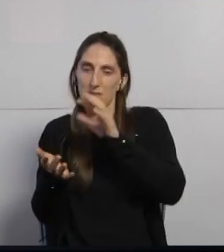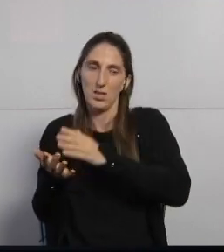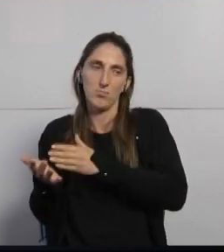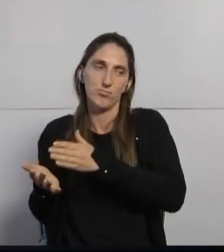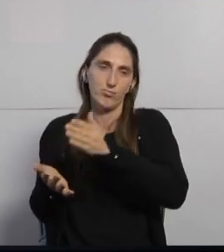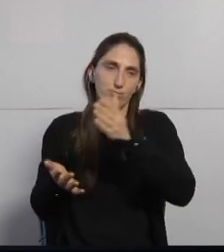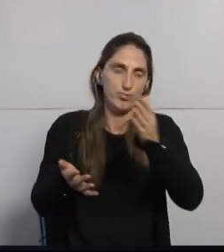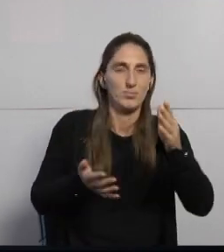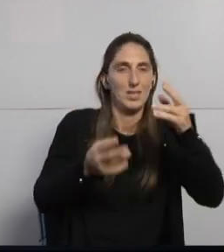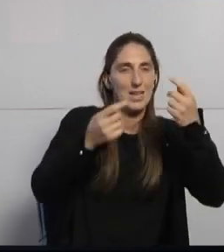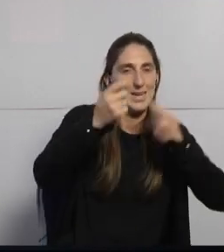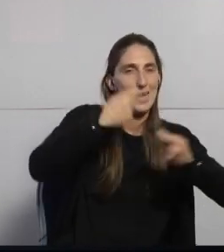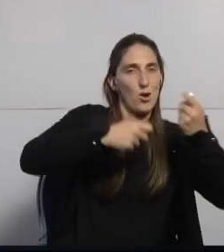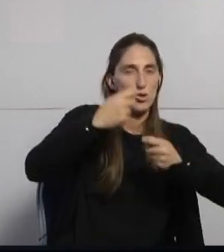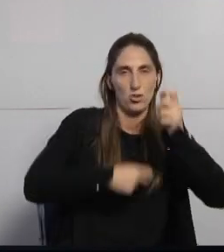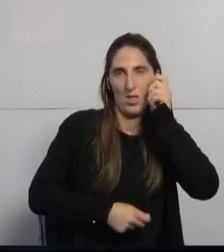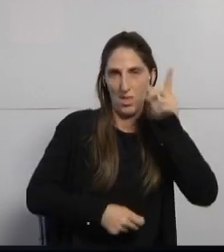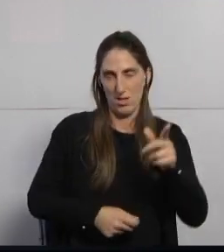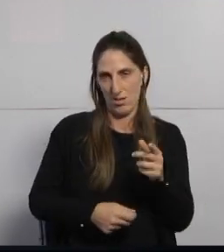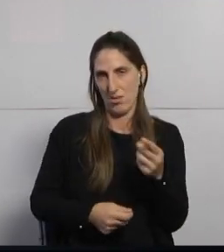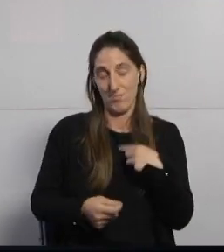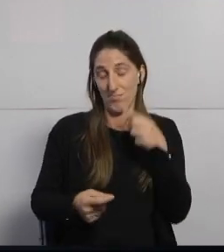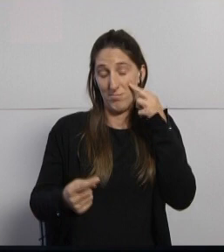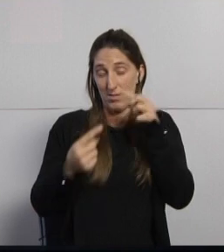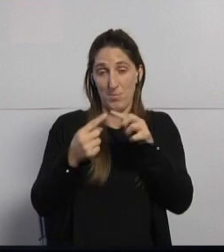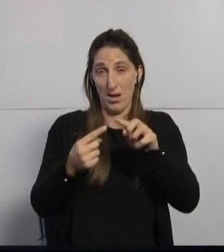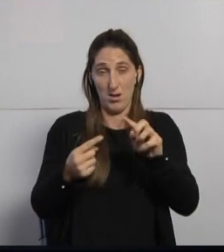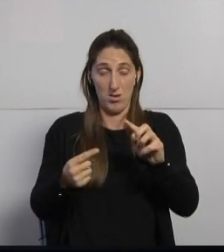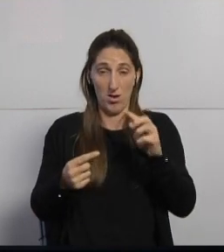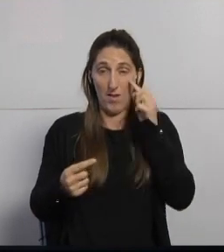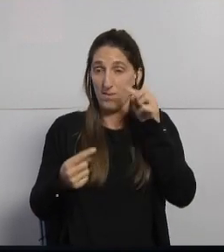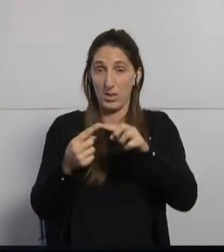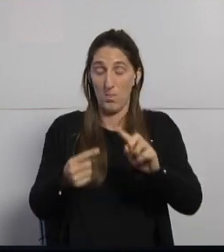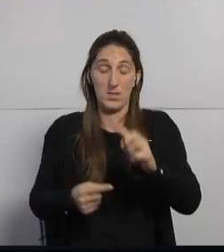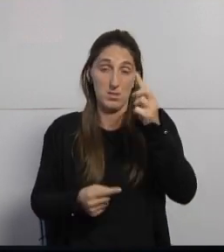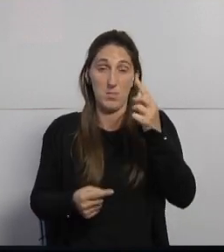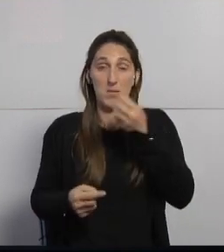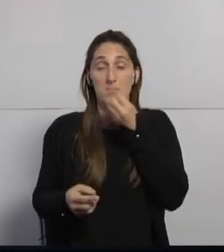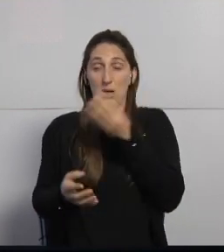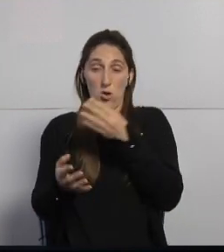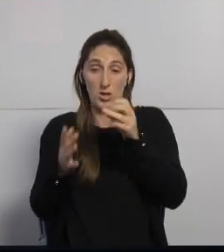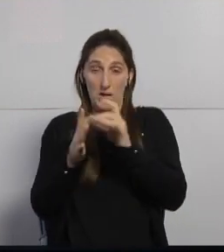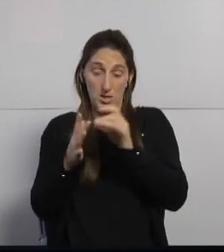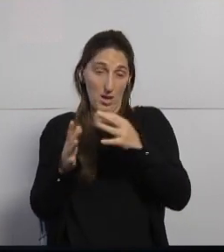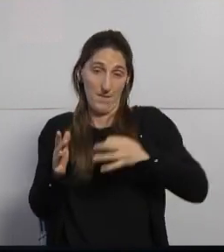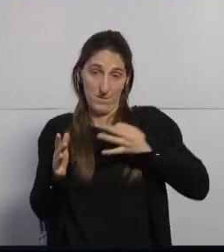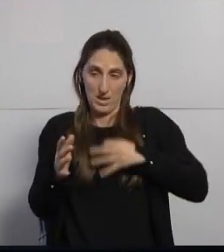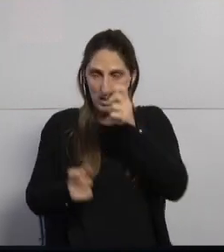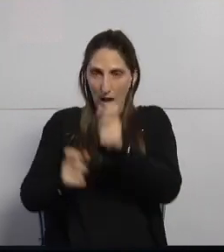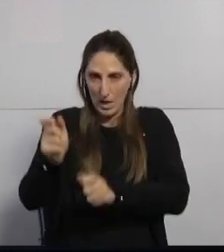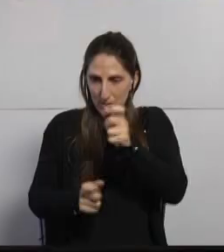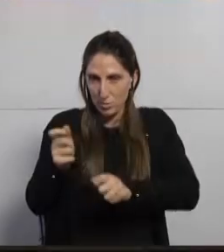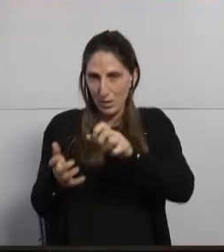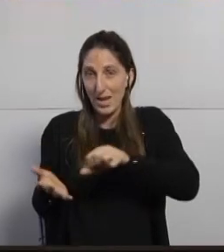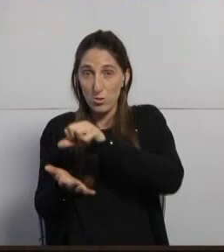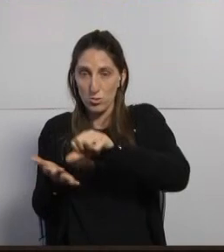inteligentes. Está claro que el principal objetivo de una ciudad inteligente es brindarle una mayor calidad de vida a sus ciudadanos. Eso está claro, a través de